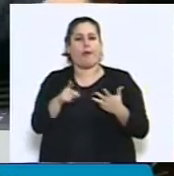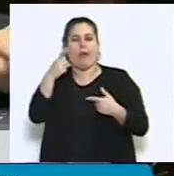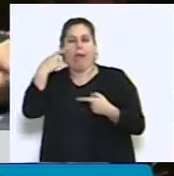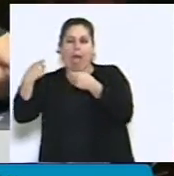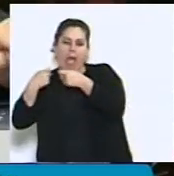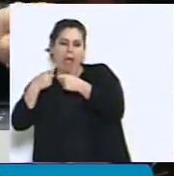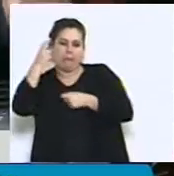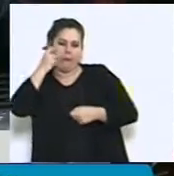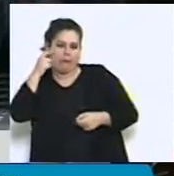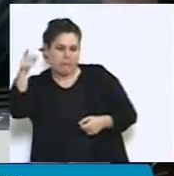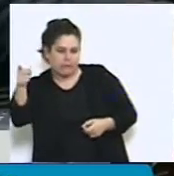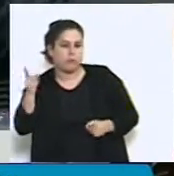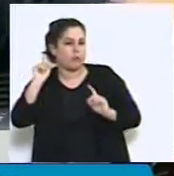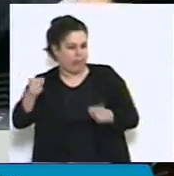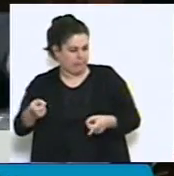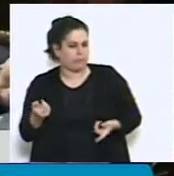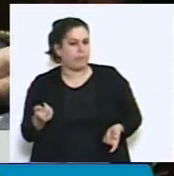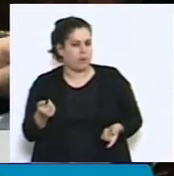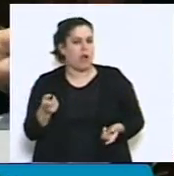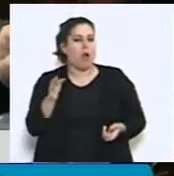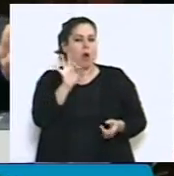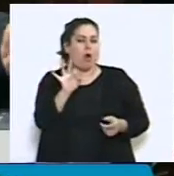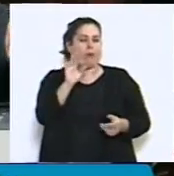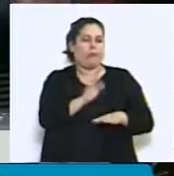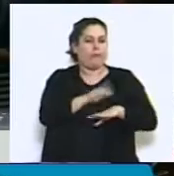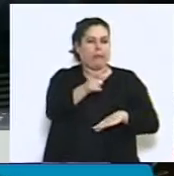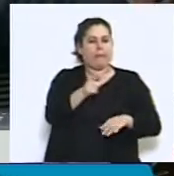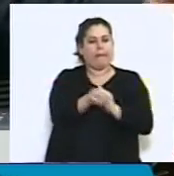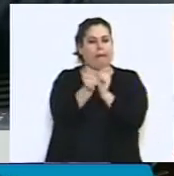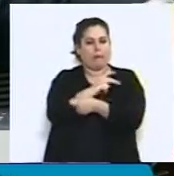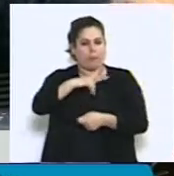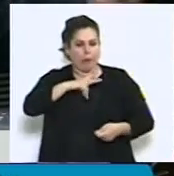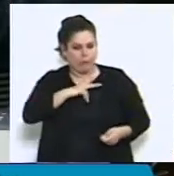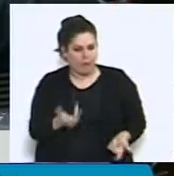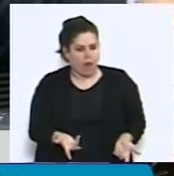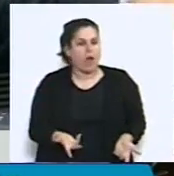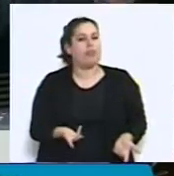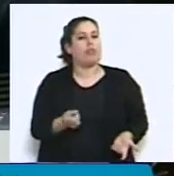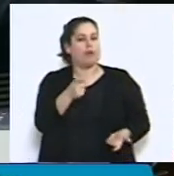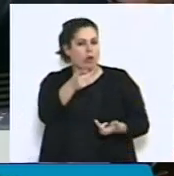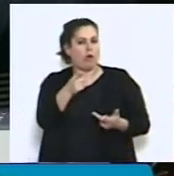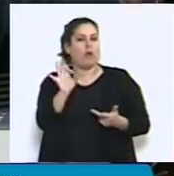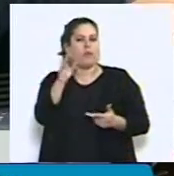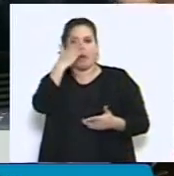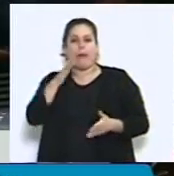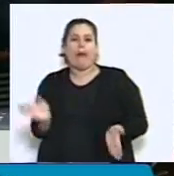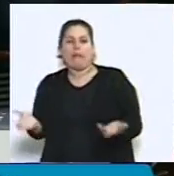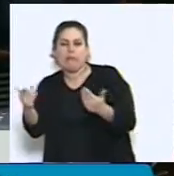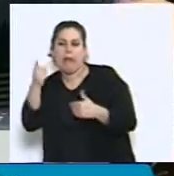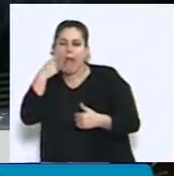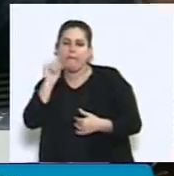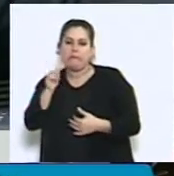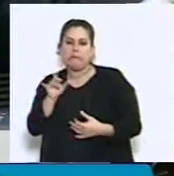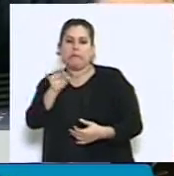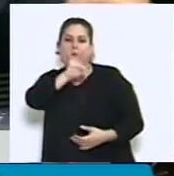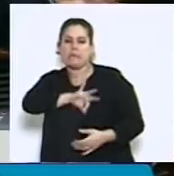menemismo después, que fueron parte del proceso de privatización, que fueron funcionales y alentaron bajo el gobierno de la Alianza la rebaja de los salarios de